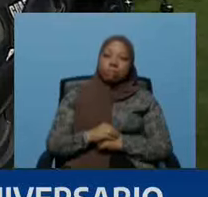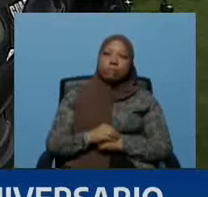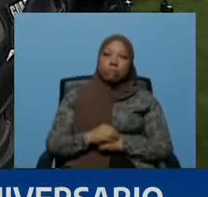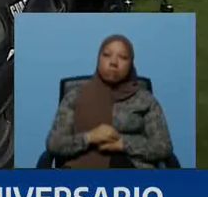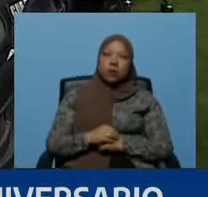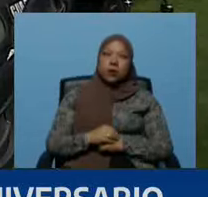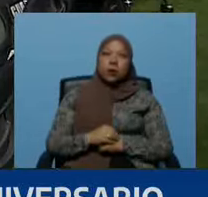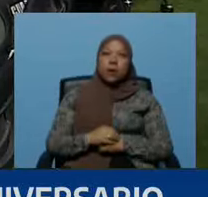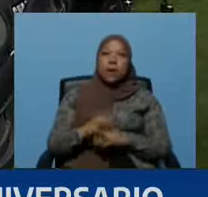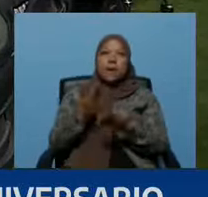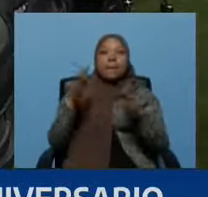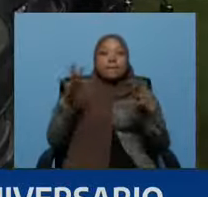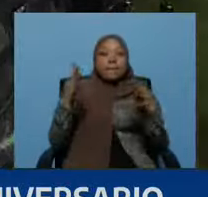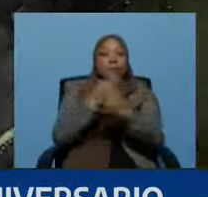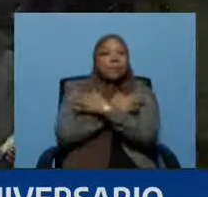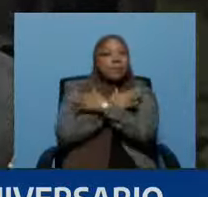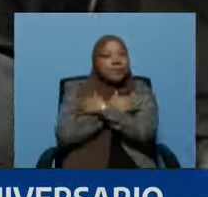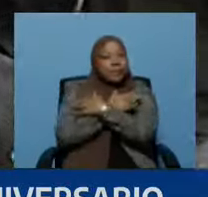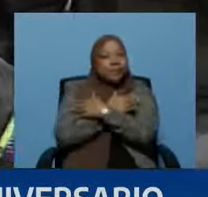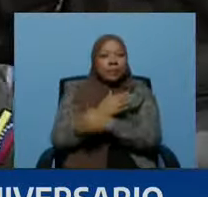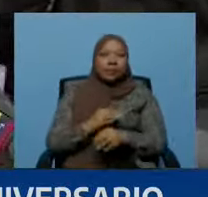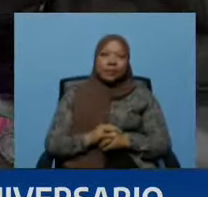Vine a complementar